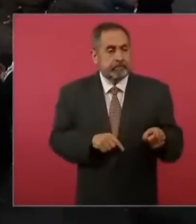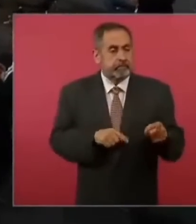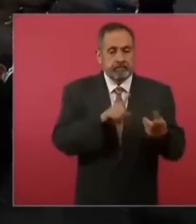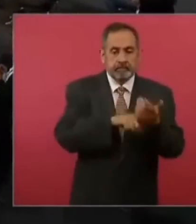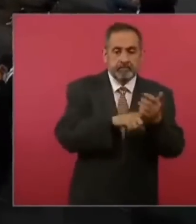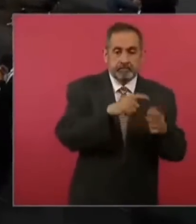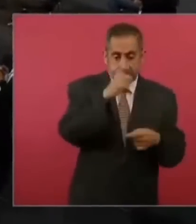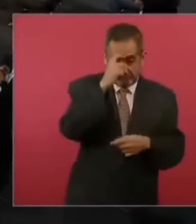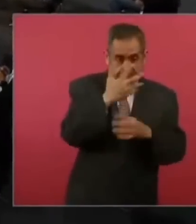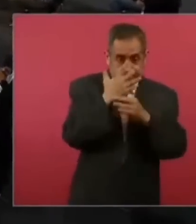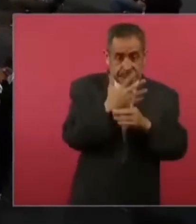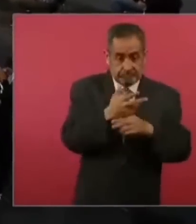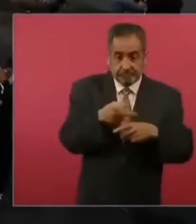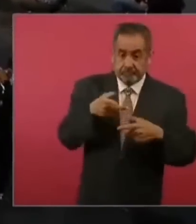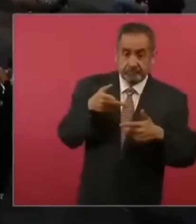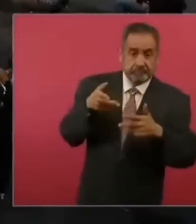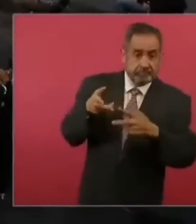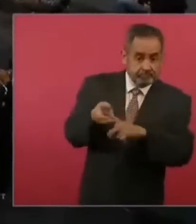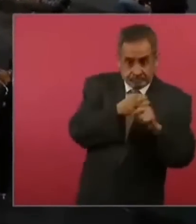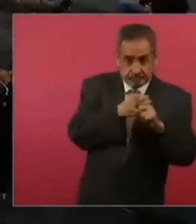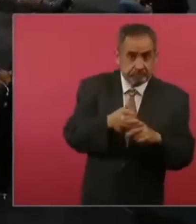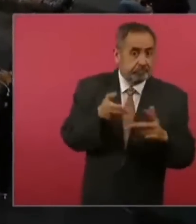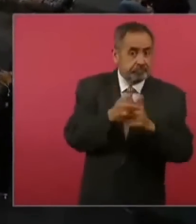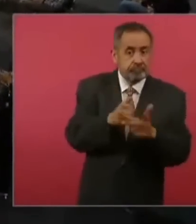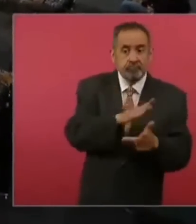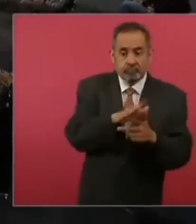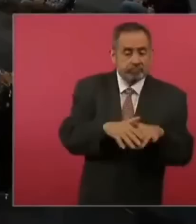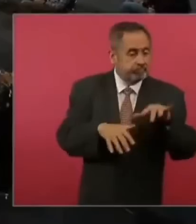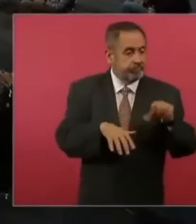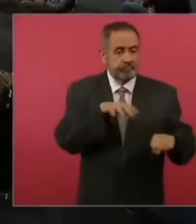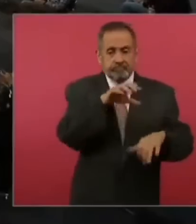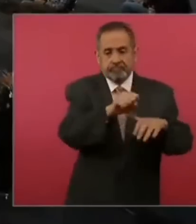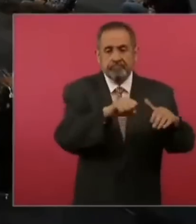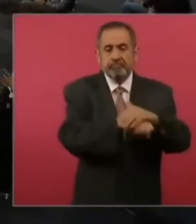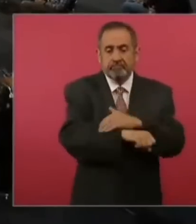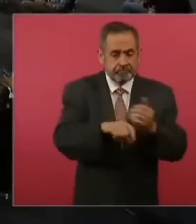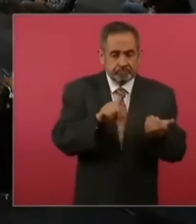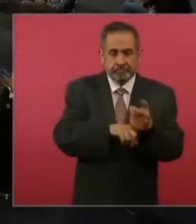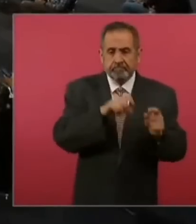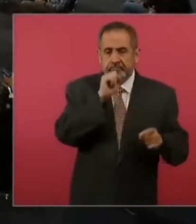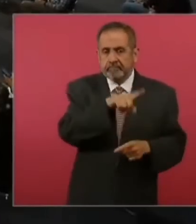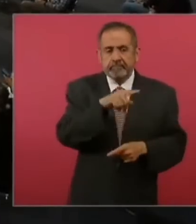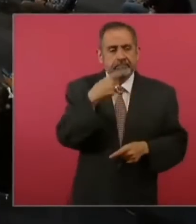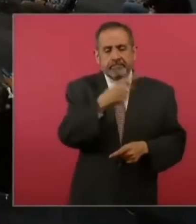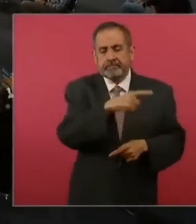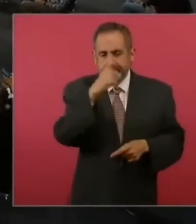autores, bueno, al autor material como a los cómplices, como también al autor